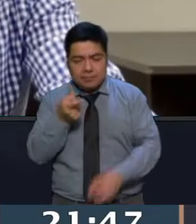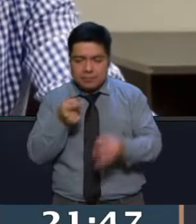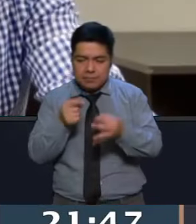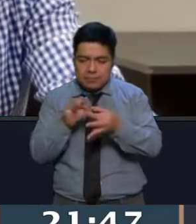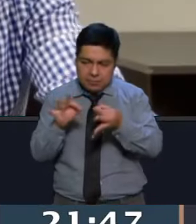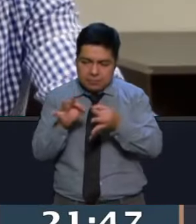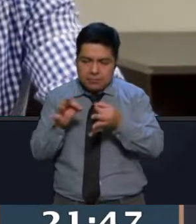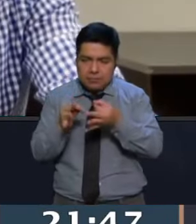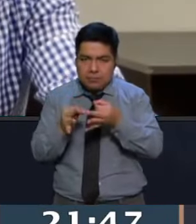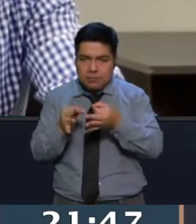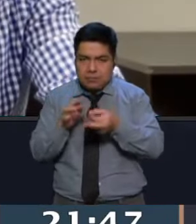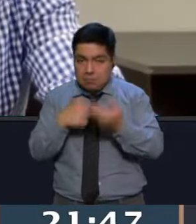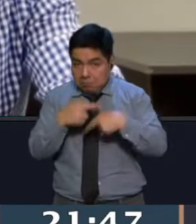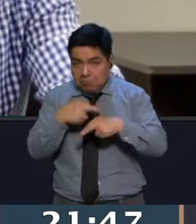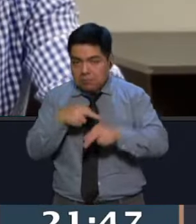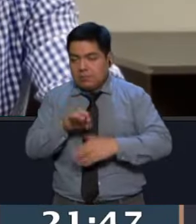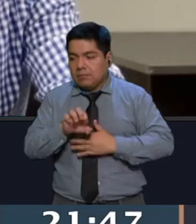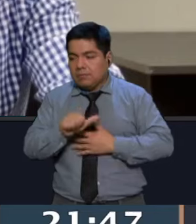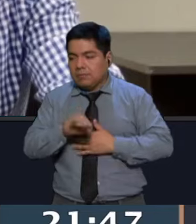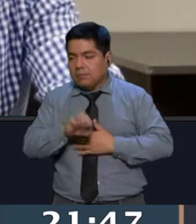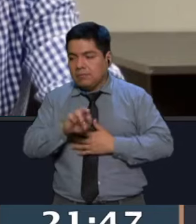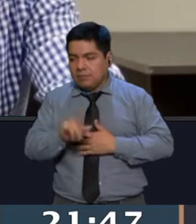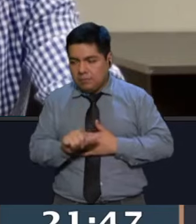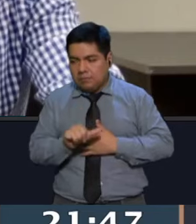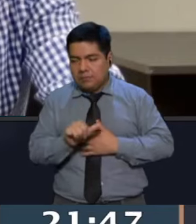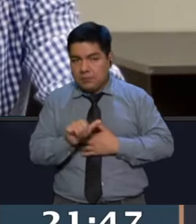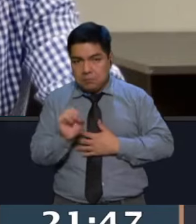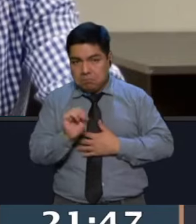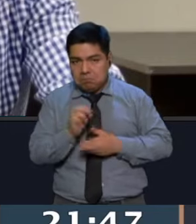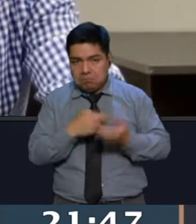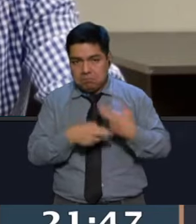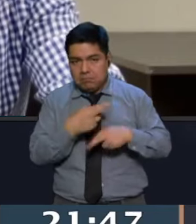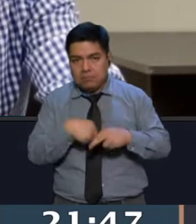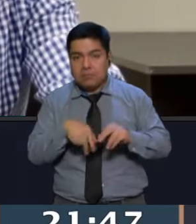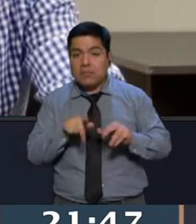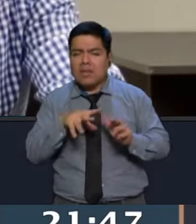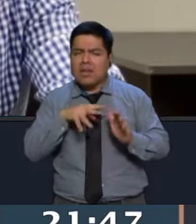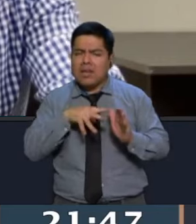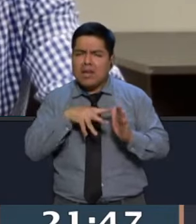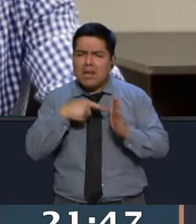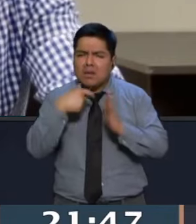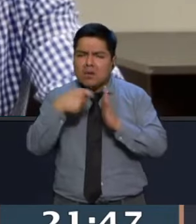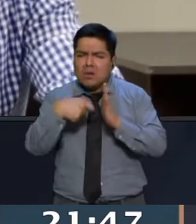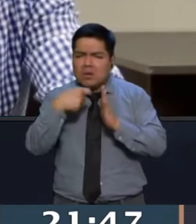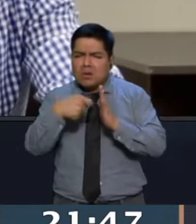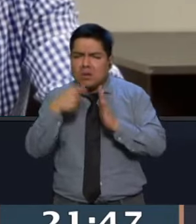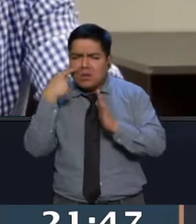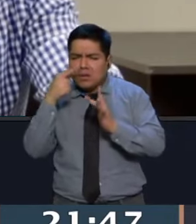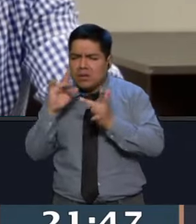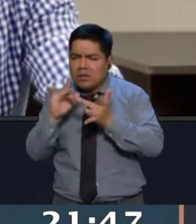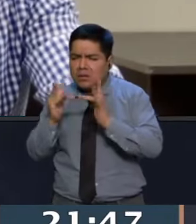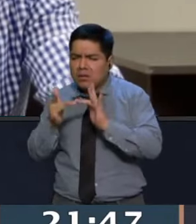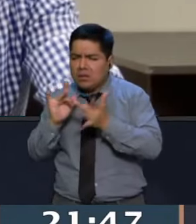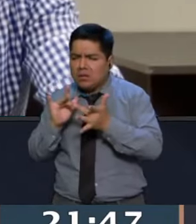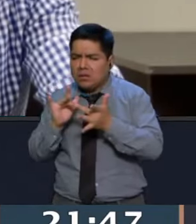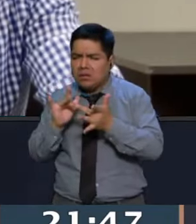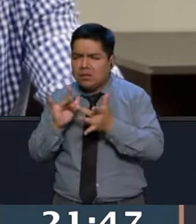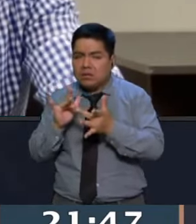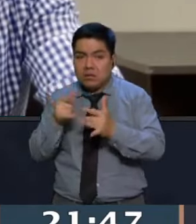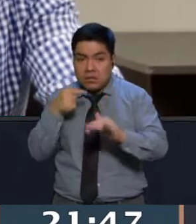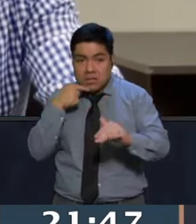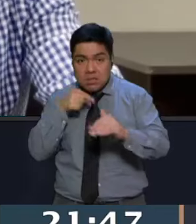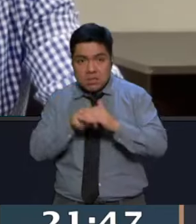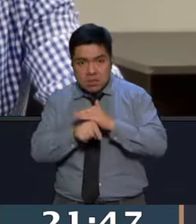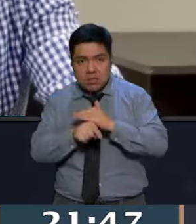Cabe mencionar que, aunque no regresó a la embajada mexicana Jorge Glass, ya hay un video circulando en redes sociales